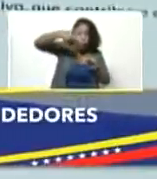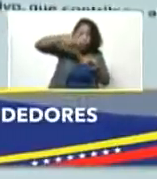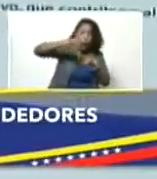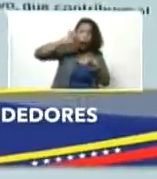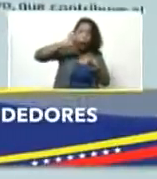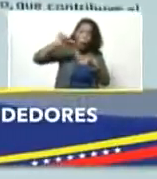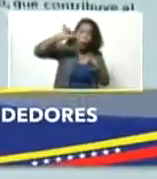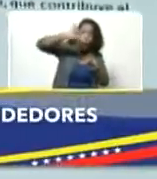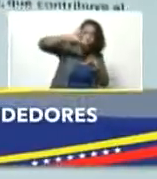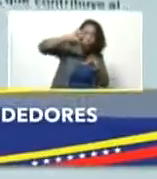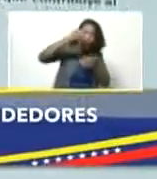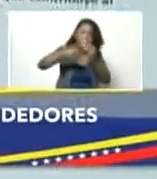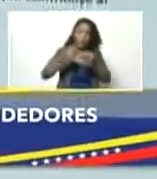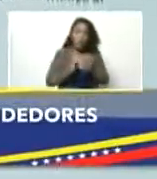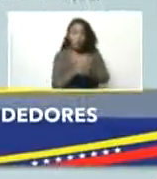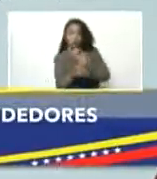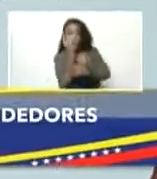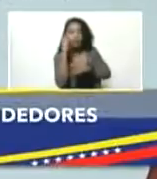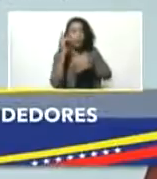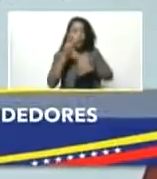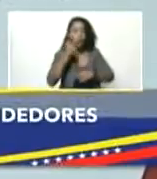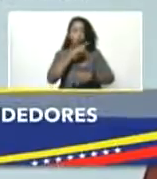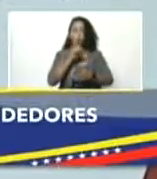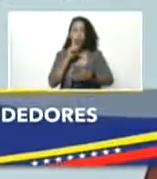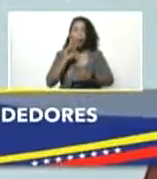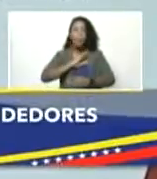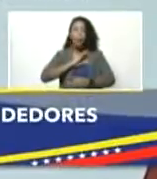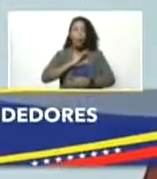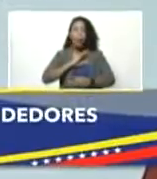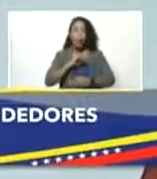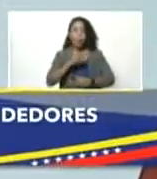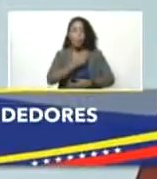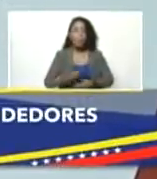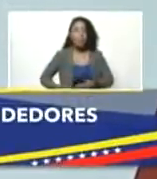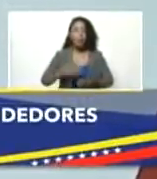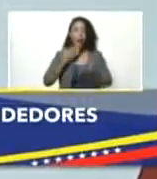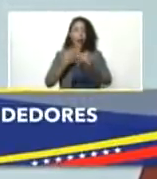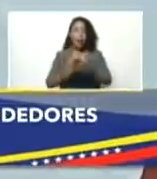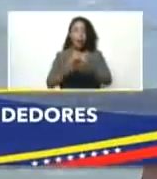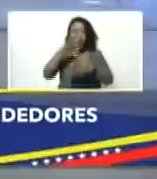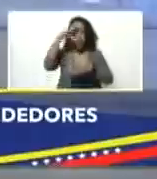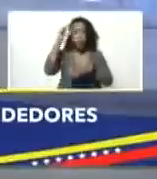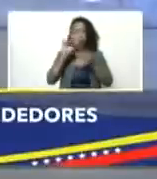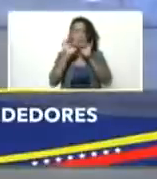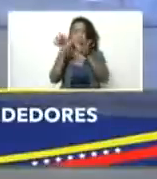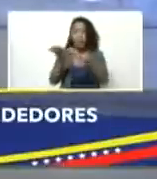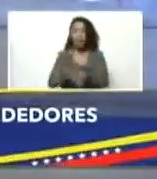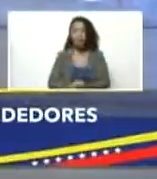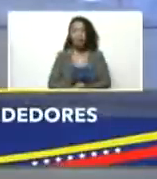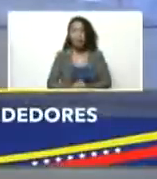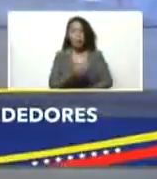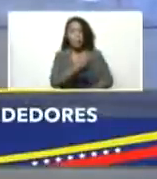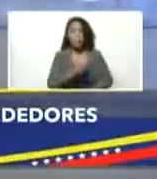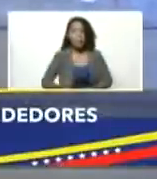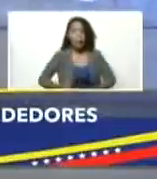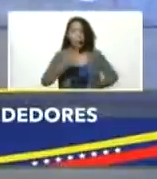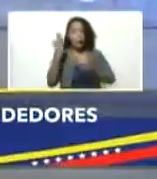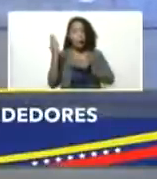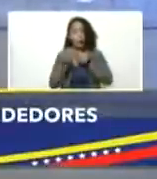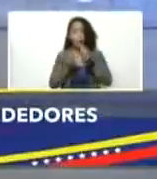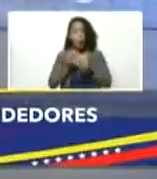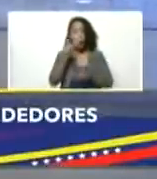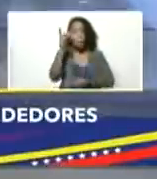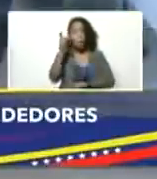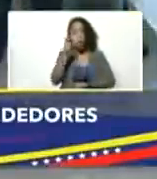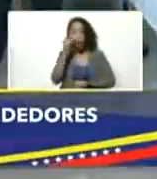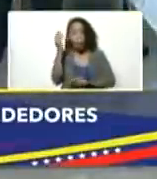para el crecimiento de nuestro país. En nombre propio, presidente, muchas gracias y que Dios lo bendiga. Presidente, así como Ángel, hay